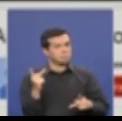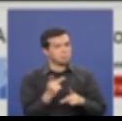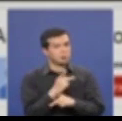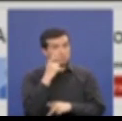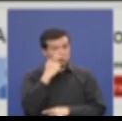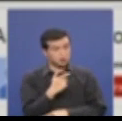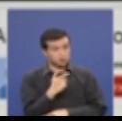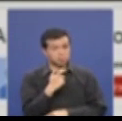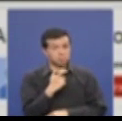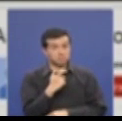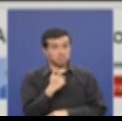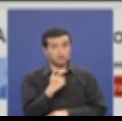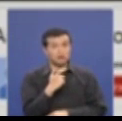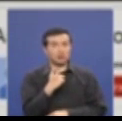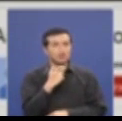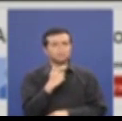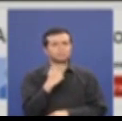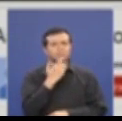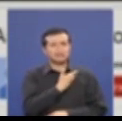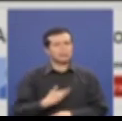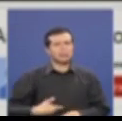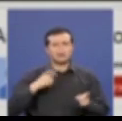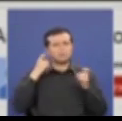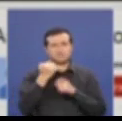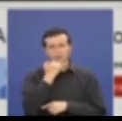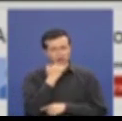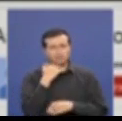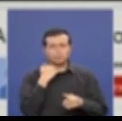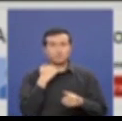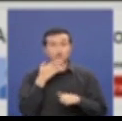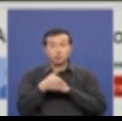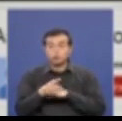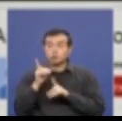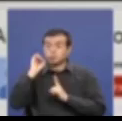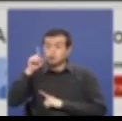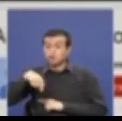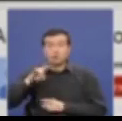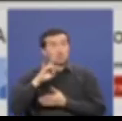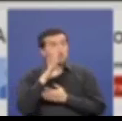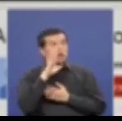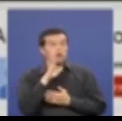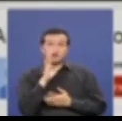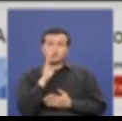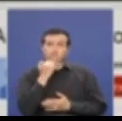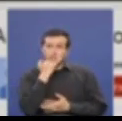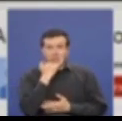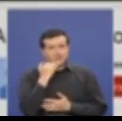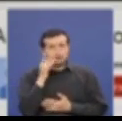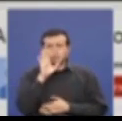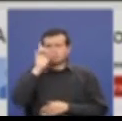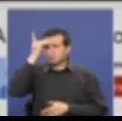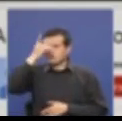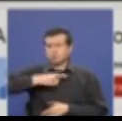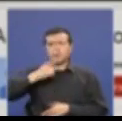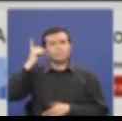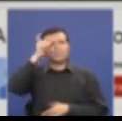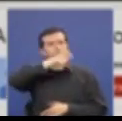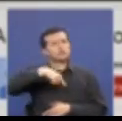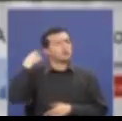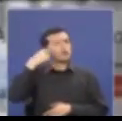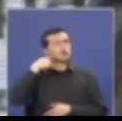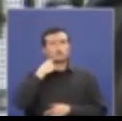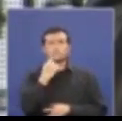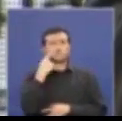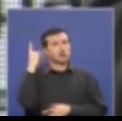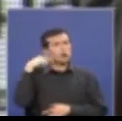su destitución fue ilegal. 44 diputados amarrados por los socialcristianos, ¿no? En votación simple, declarándolo loco, porque